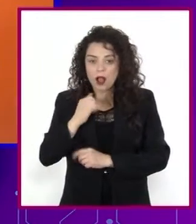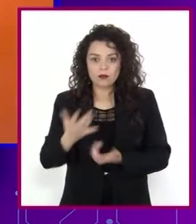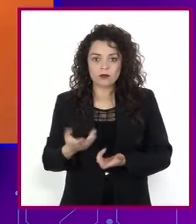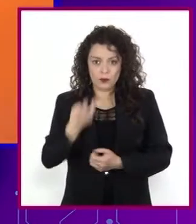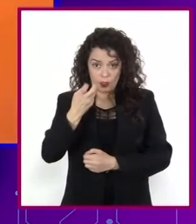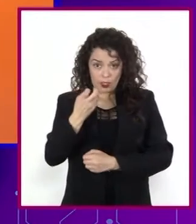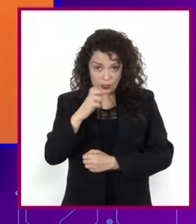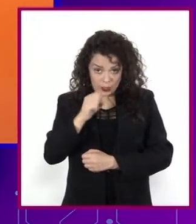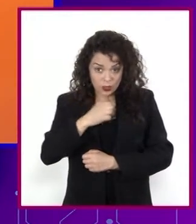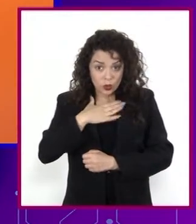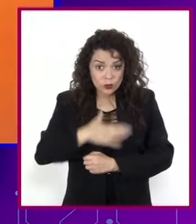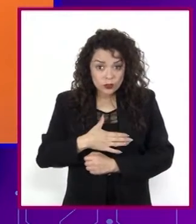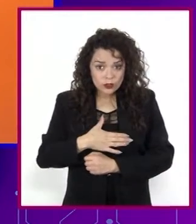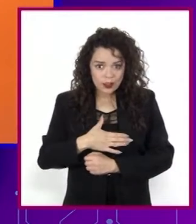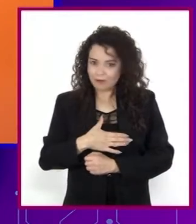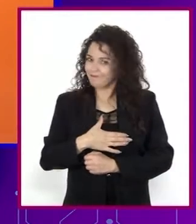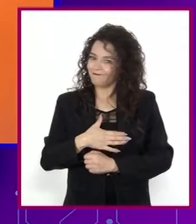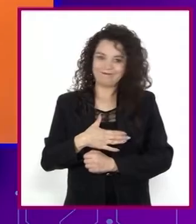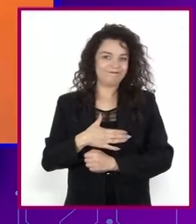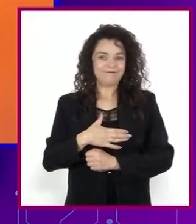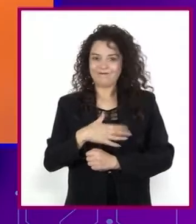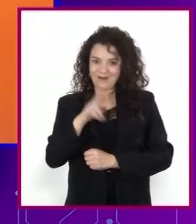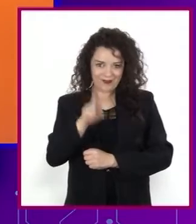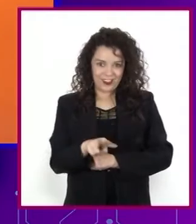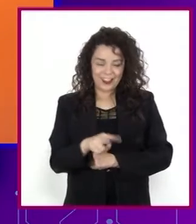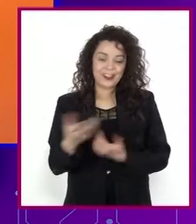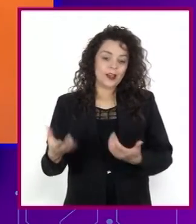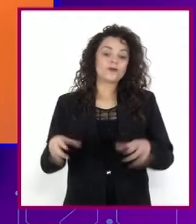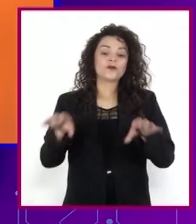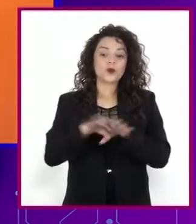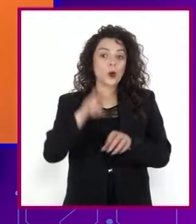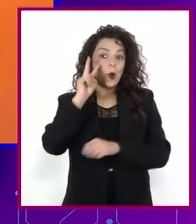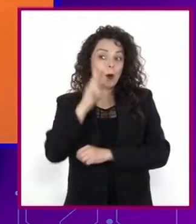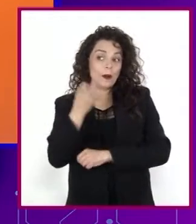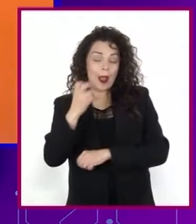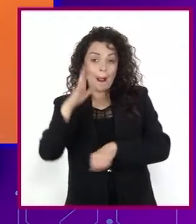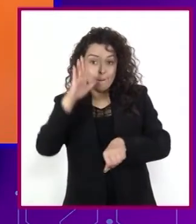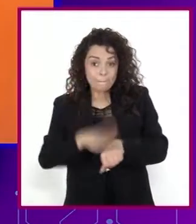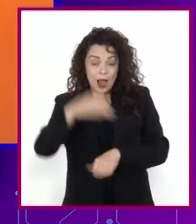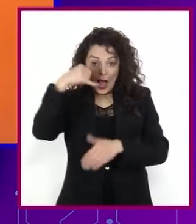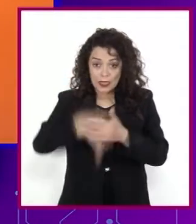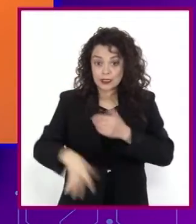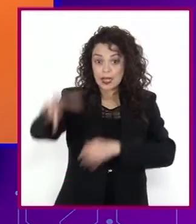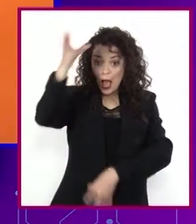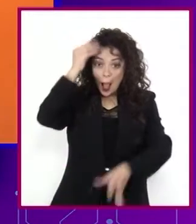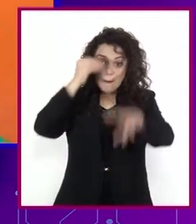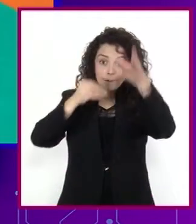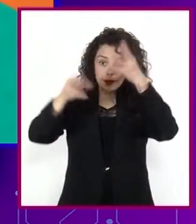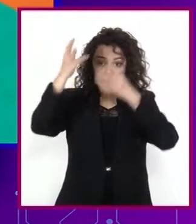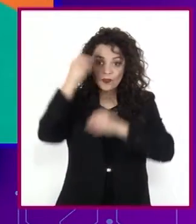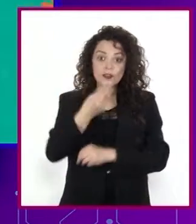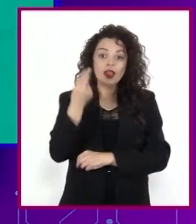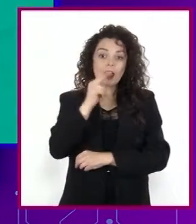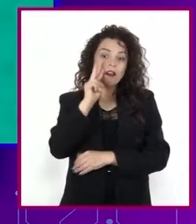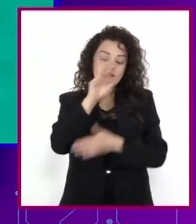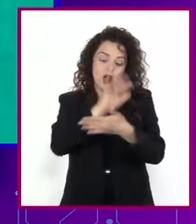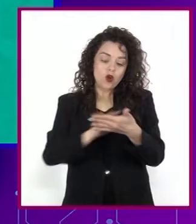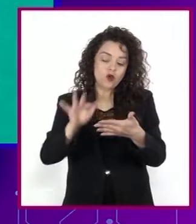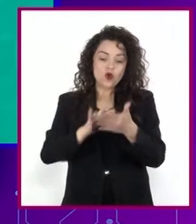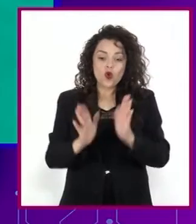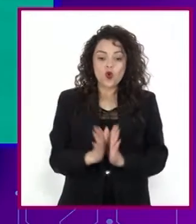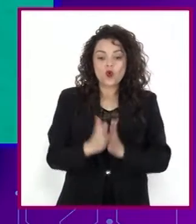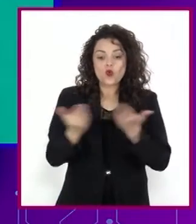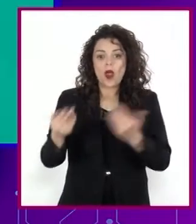¿verdad? ¿Qué te parece si para aprender más acerca de la justicia leemos el cuento llamado